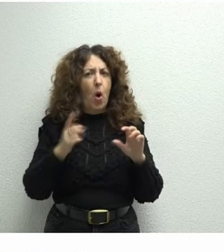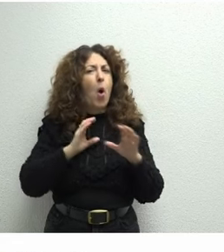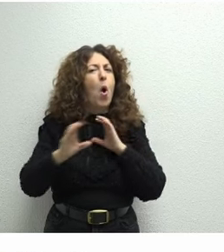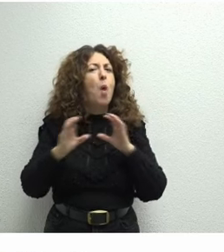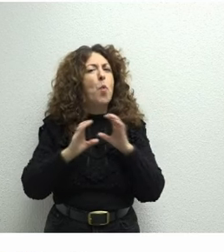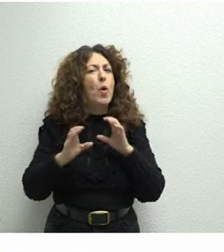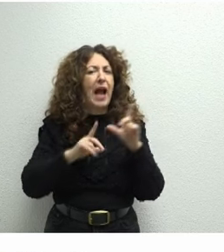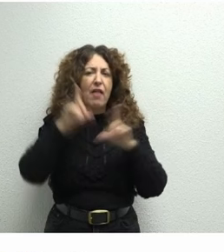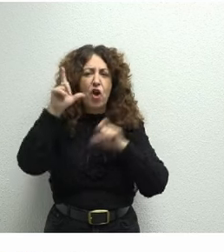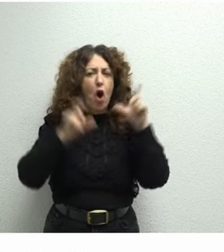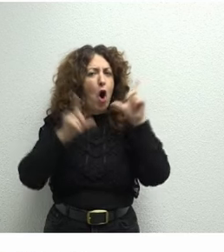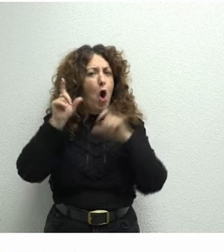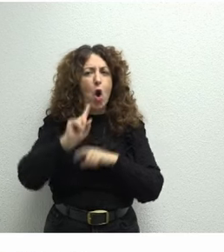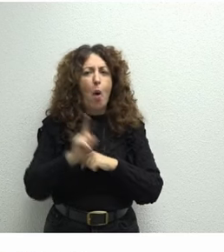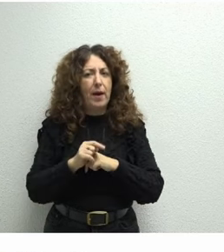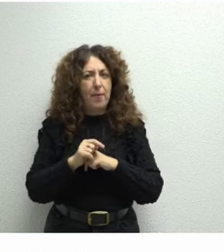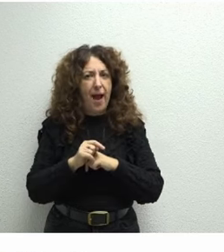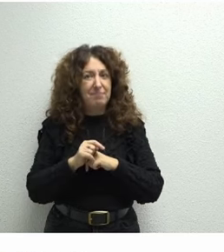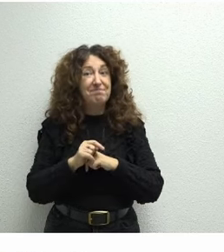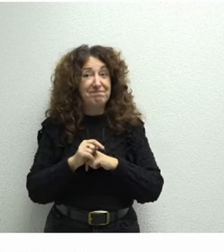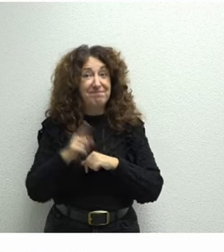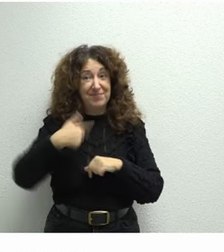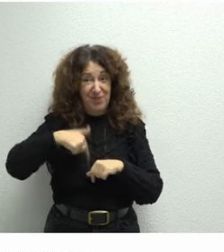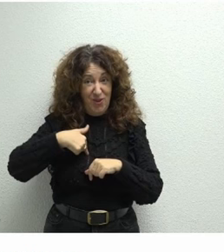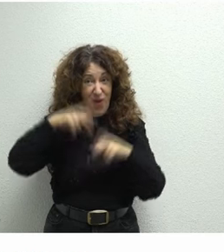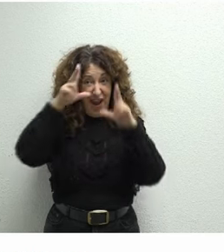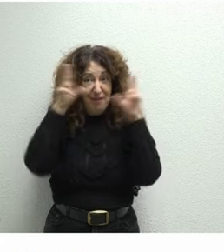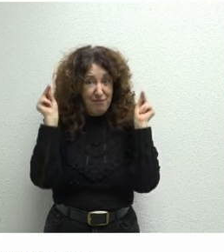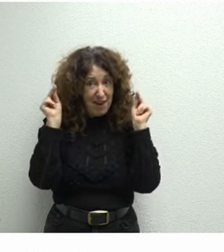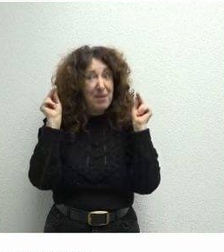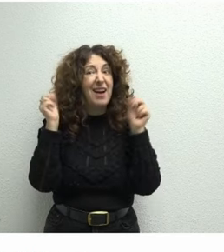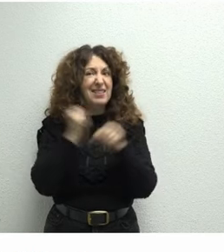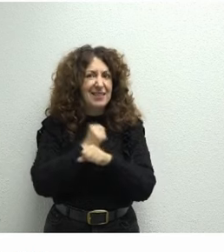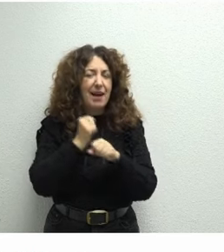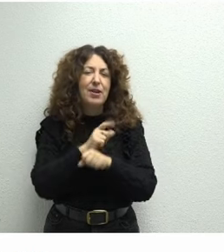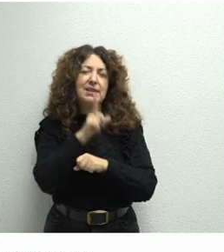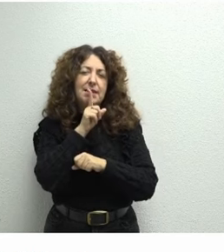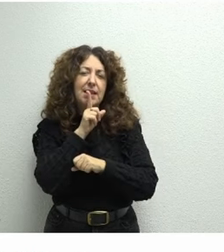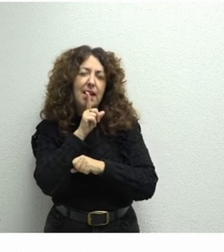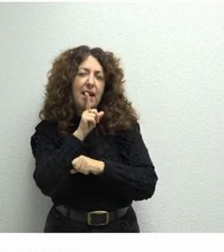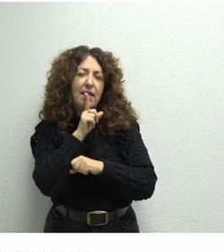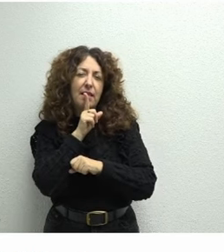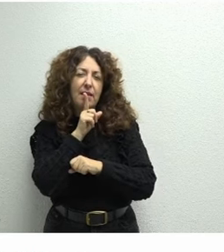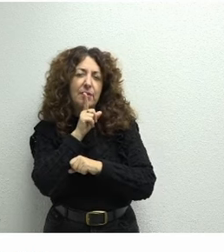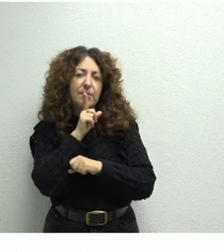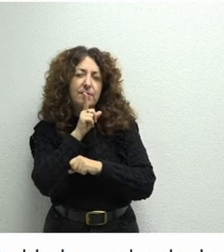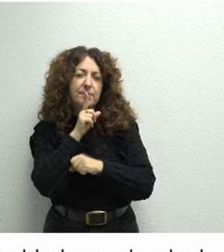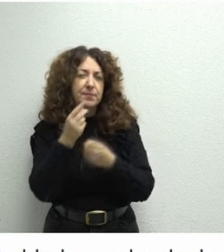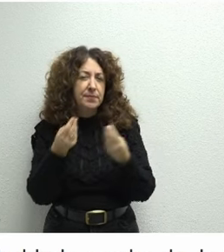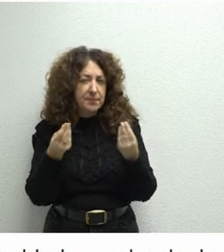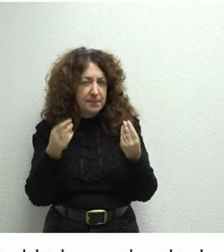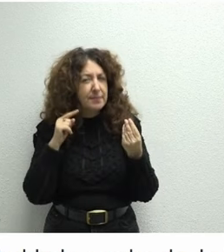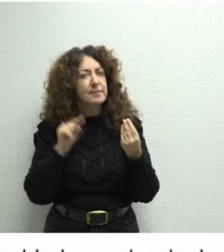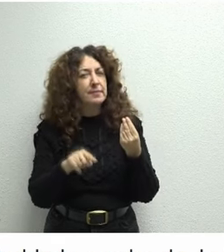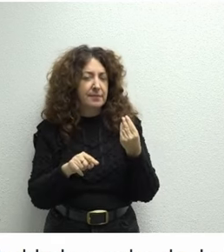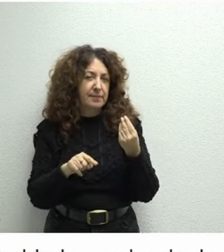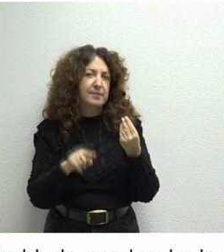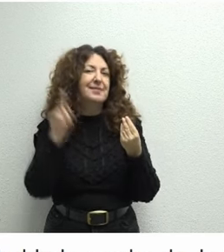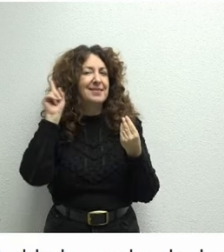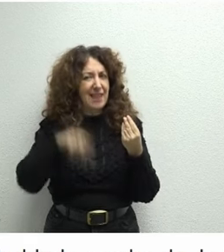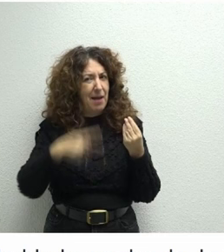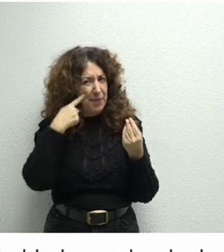no verbal nosotros en Salud Mental yo como enfermera trabajo mucho con los silencios vale esto también